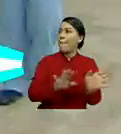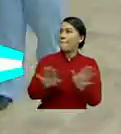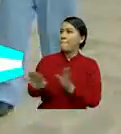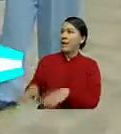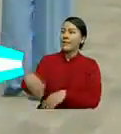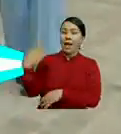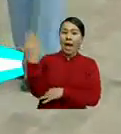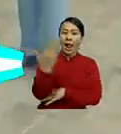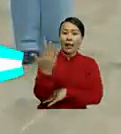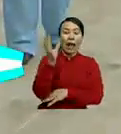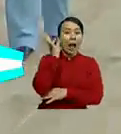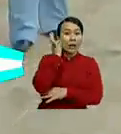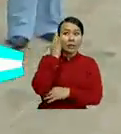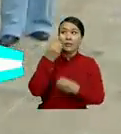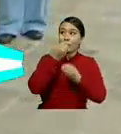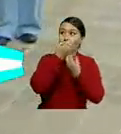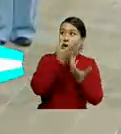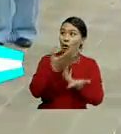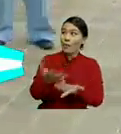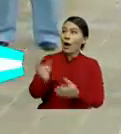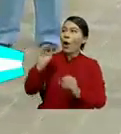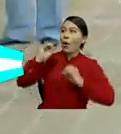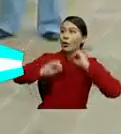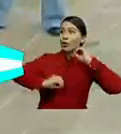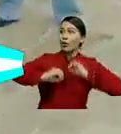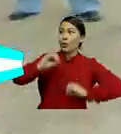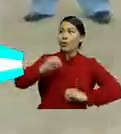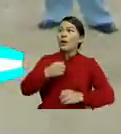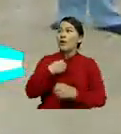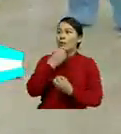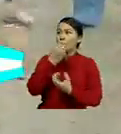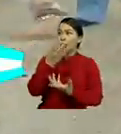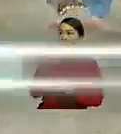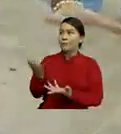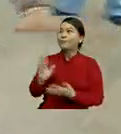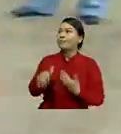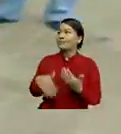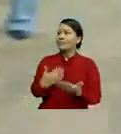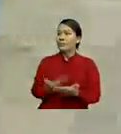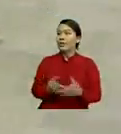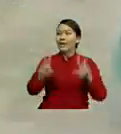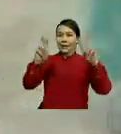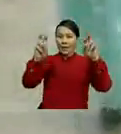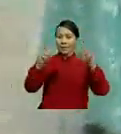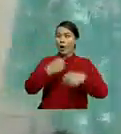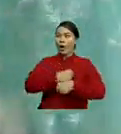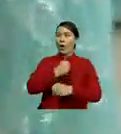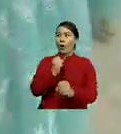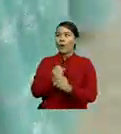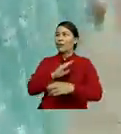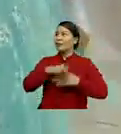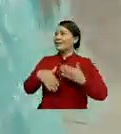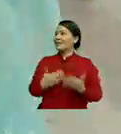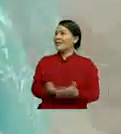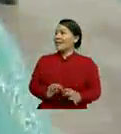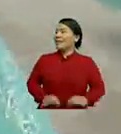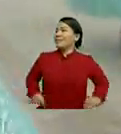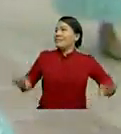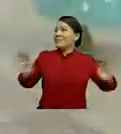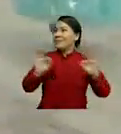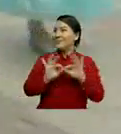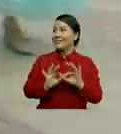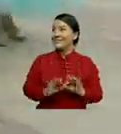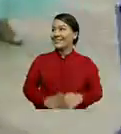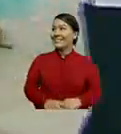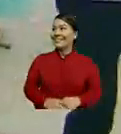alcaldesa dará en octubre la información cabal de todas las obras de su alcaldía. Y muchas gracias. Los festejos que